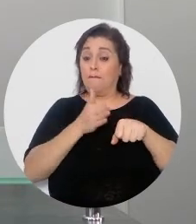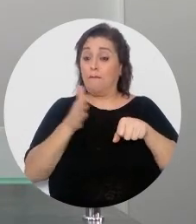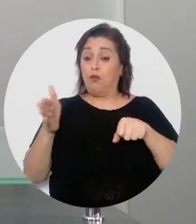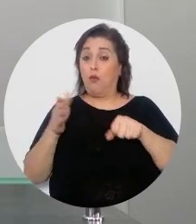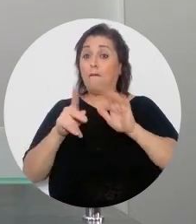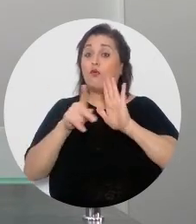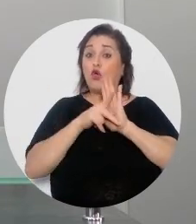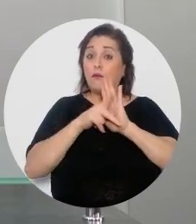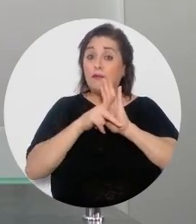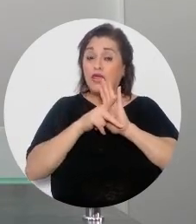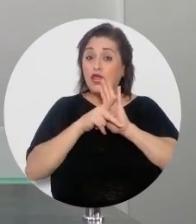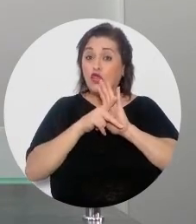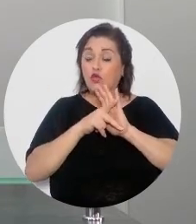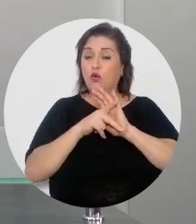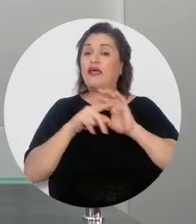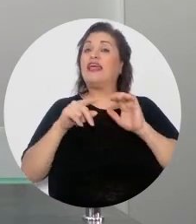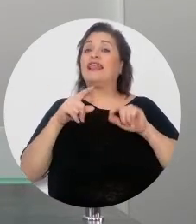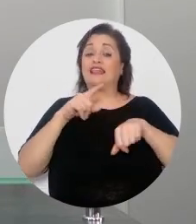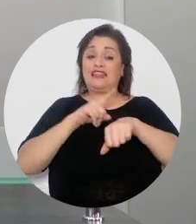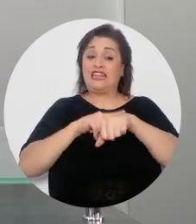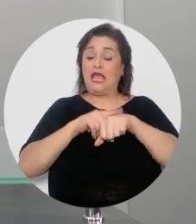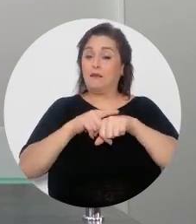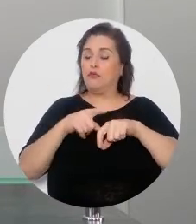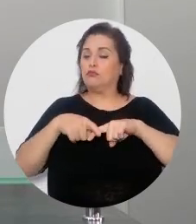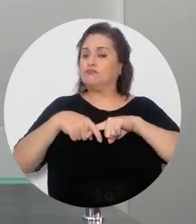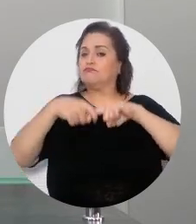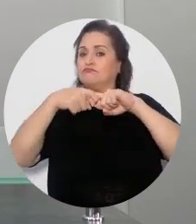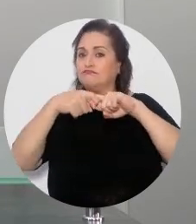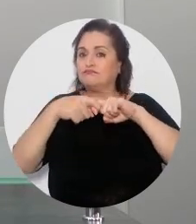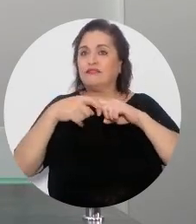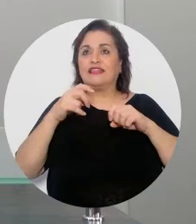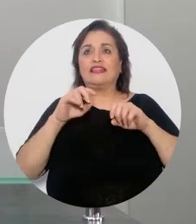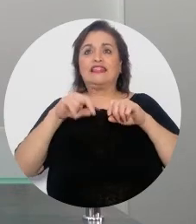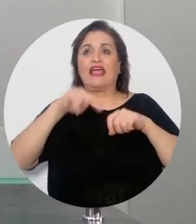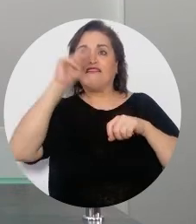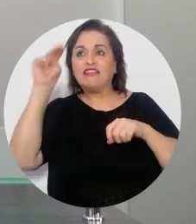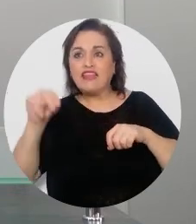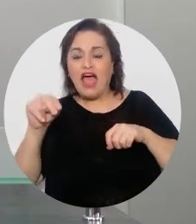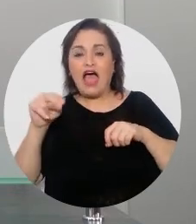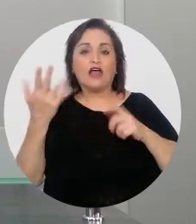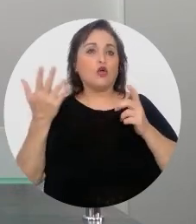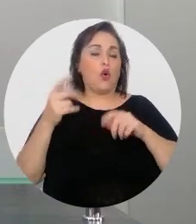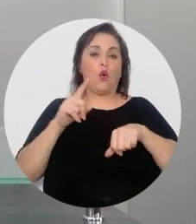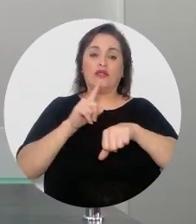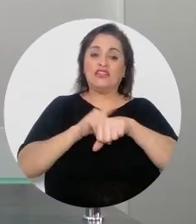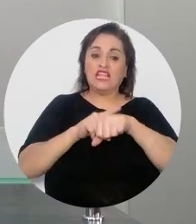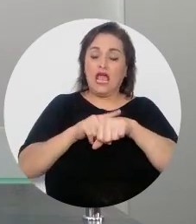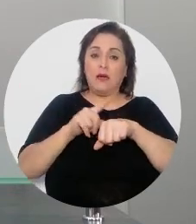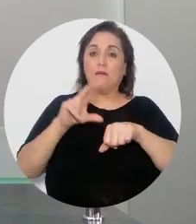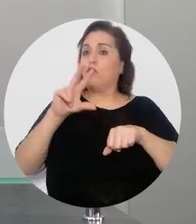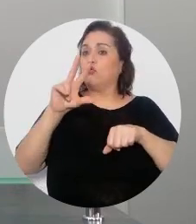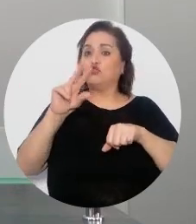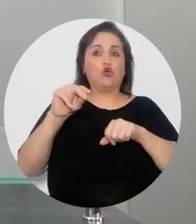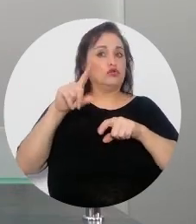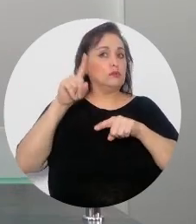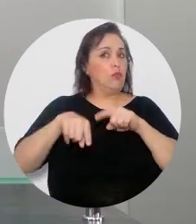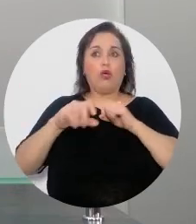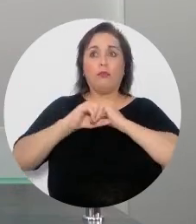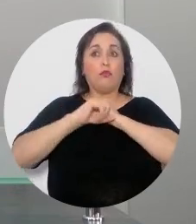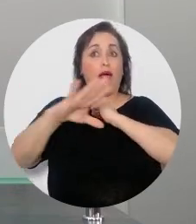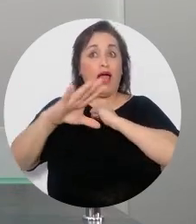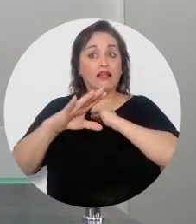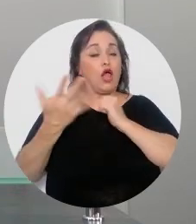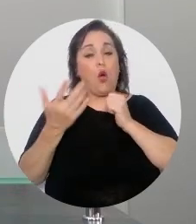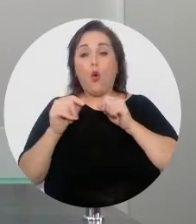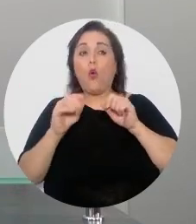periodos prohibidos, como el periodo de veda o el periodo de tregua navideña, pero también aquella